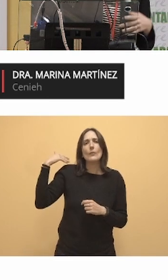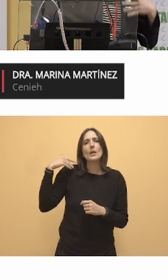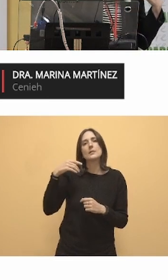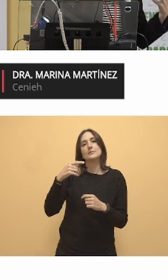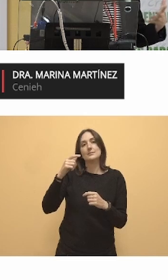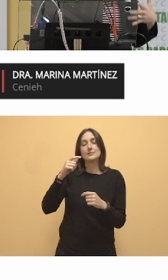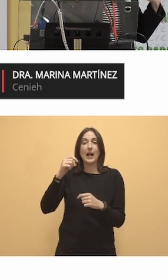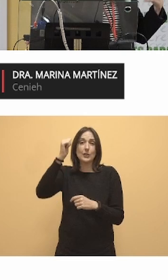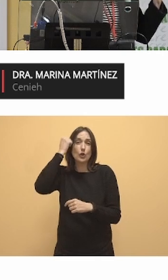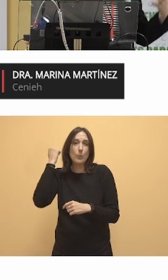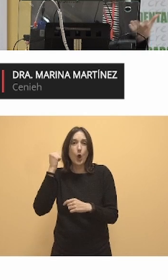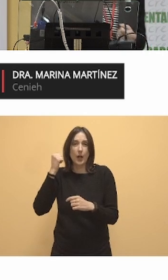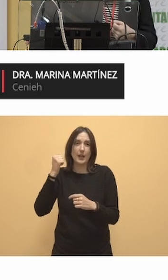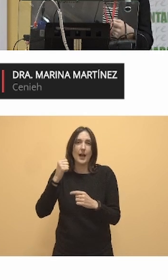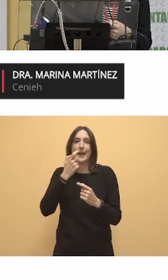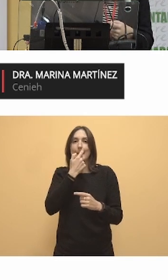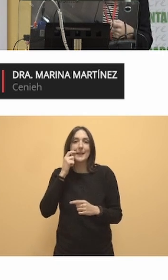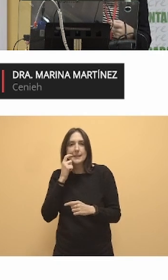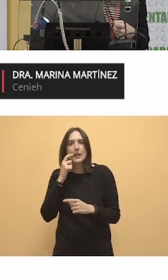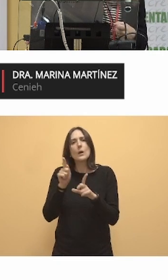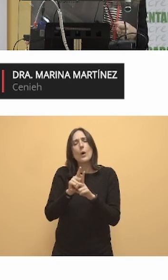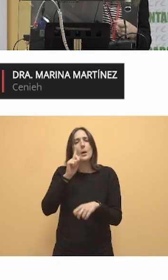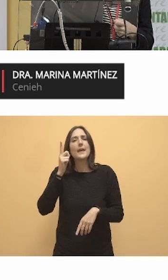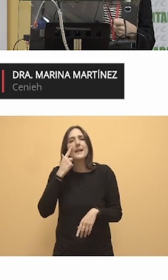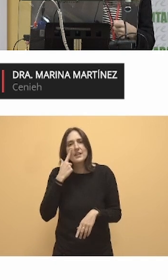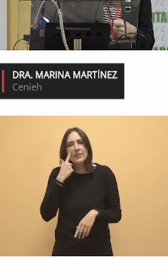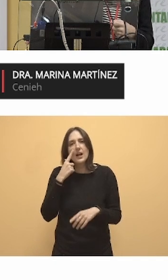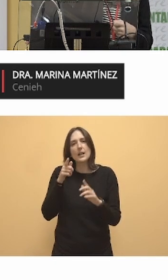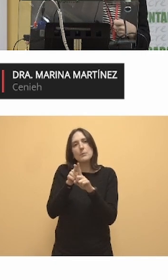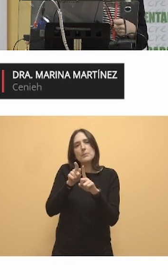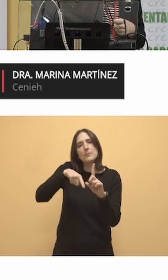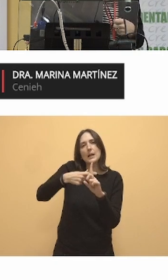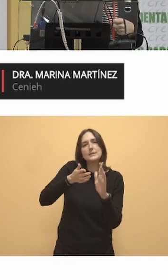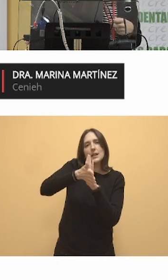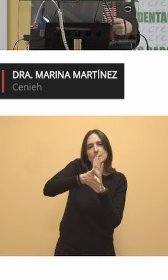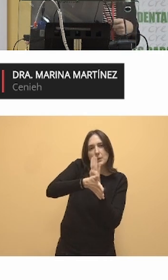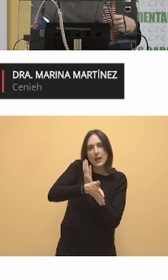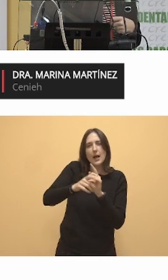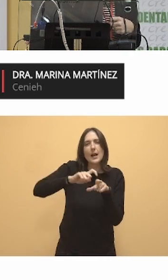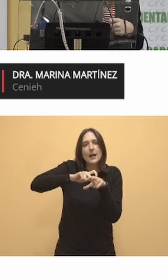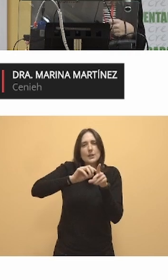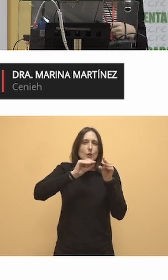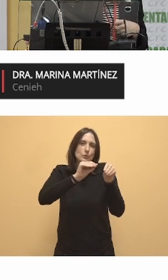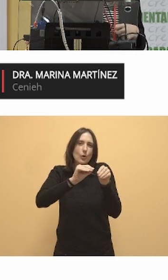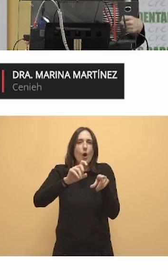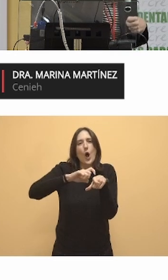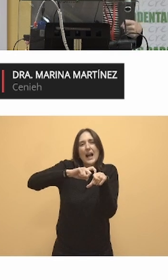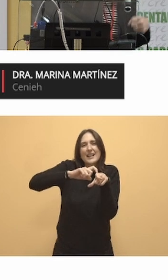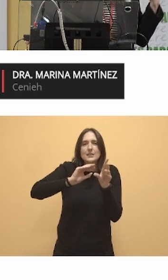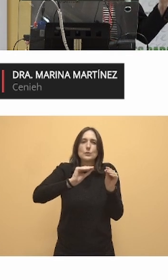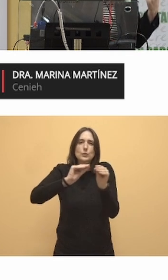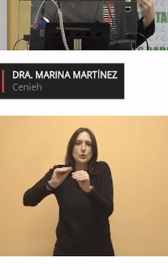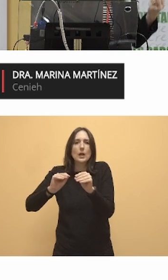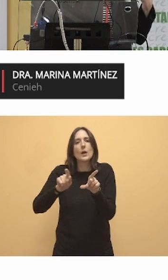pues la asignación de las especies se basa sobre todo en la identificación y descripción de ciertos rasgos o caracteres